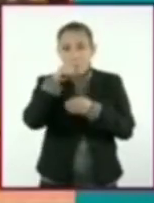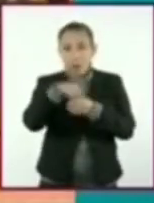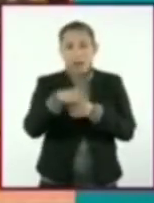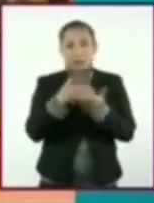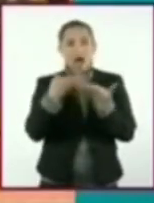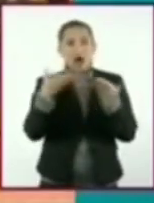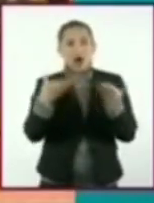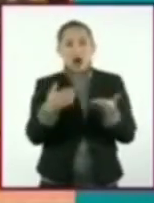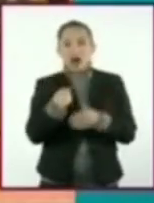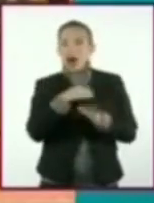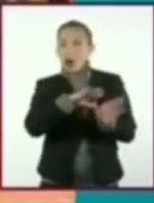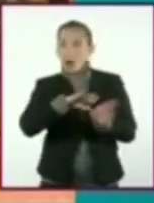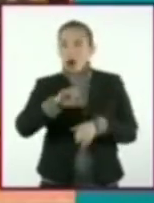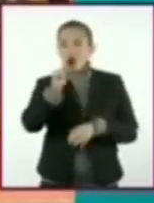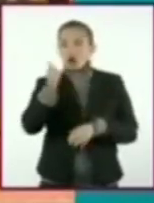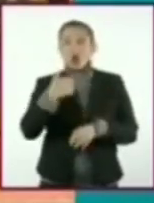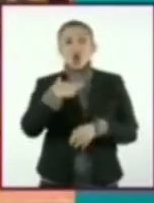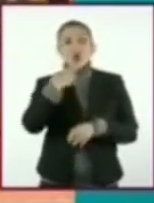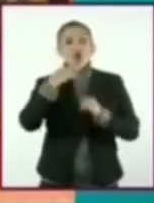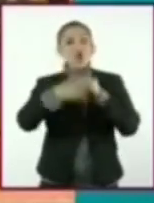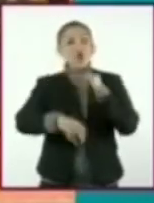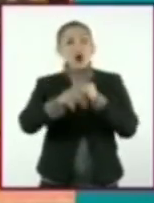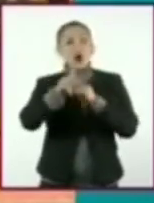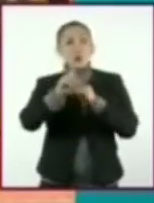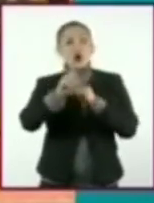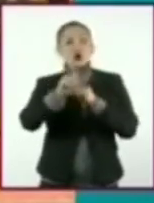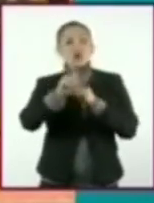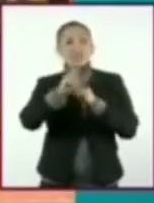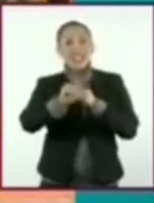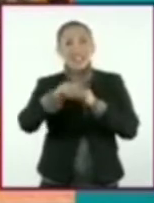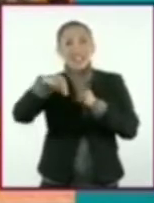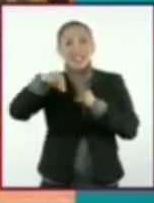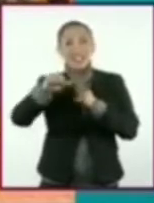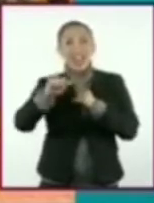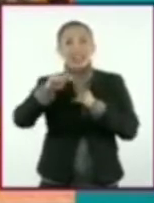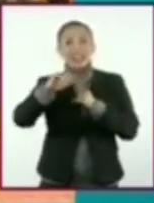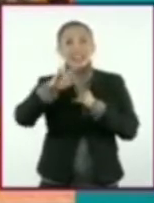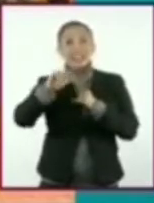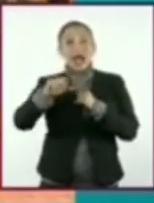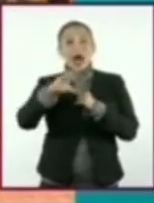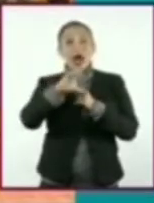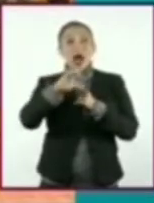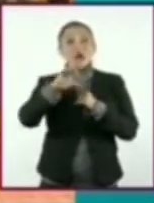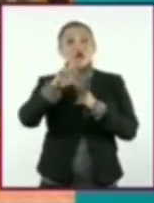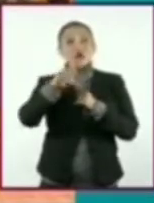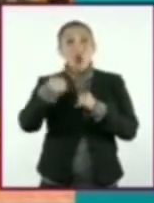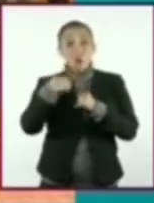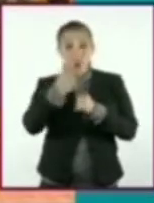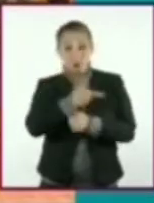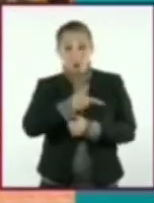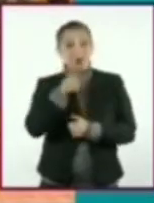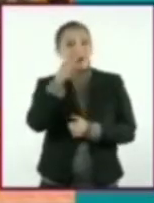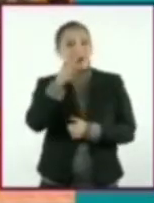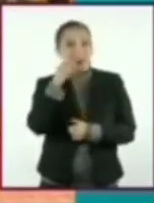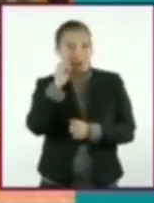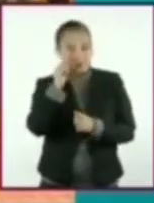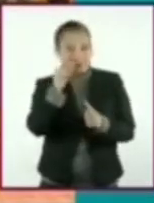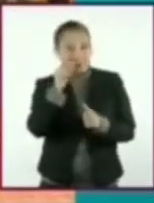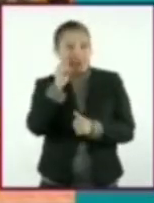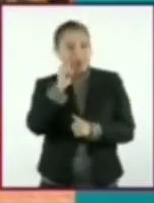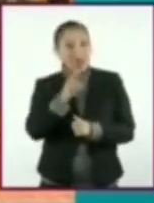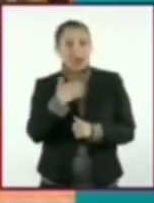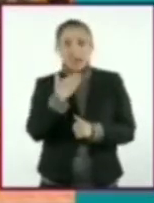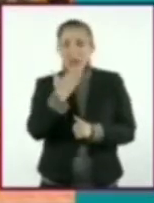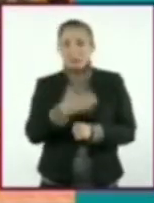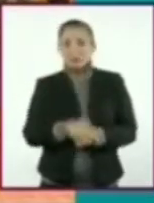ahora vamos a hacer un postre, una natilla en crudo. Esto les va a encantar. Chéquense esto, ¿eh?